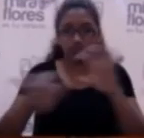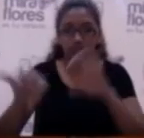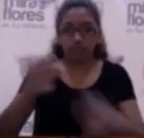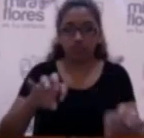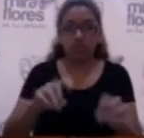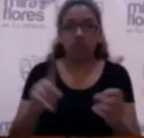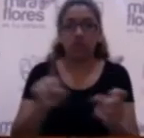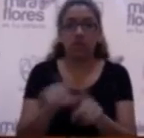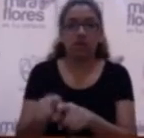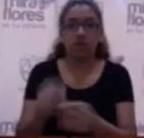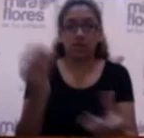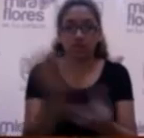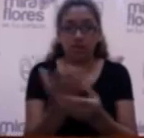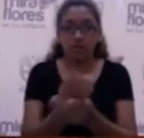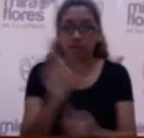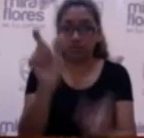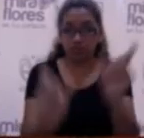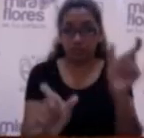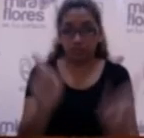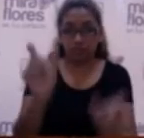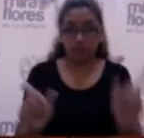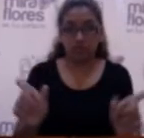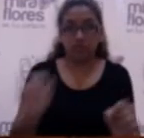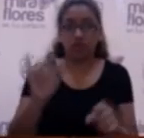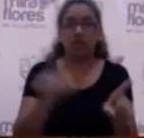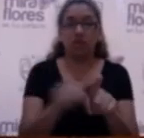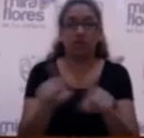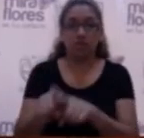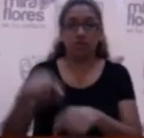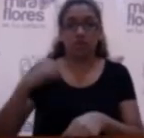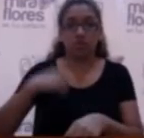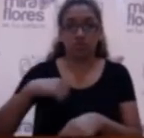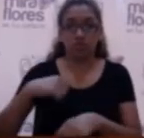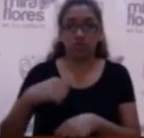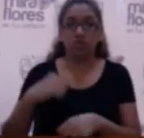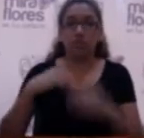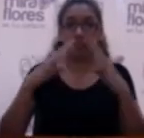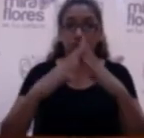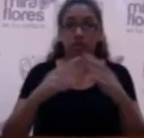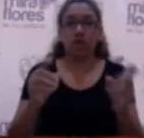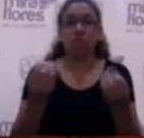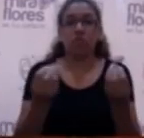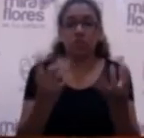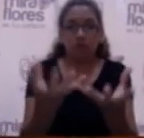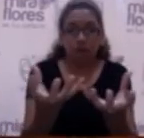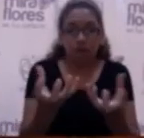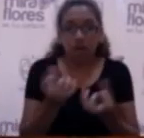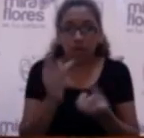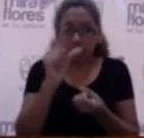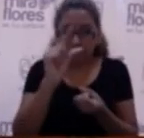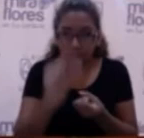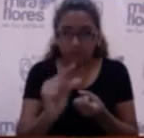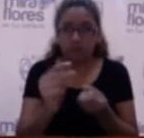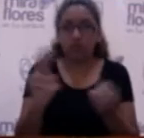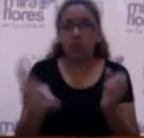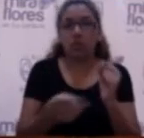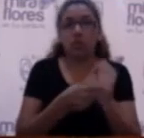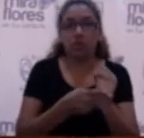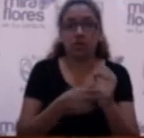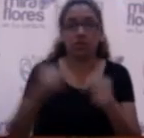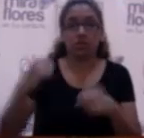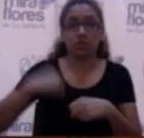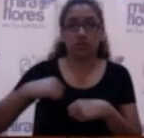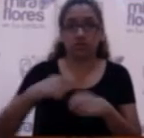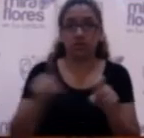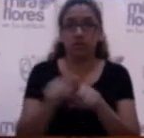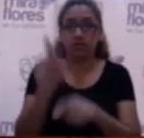significa simplificarle el trámite a los contribuyentes y a la municipalidad también, y sobre todo un ahorro